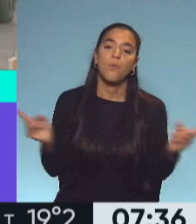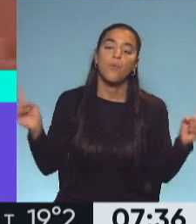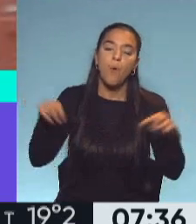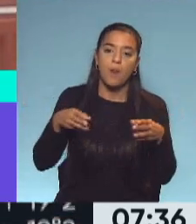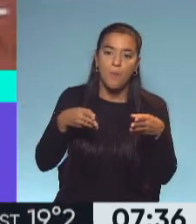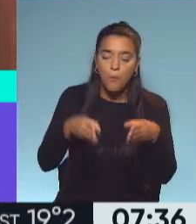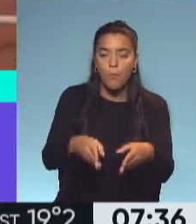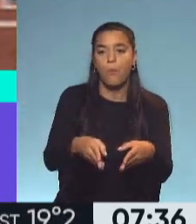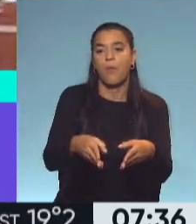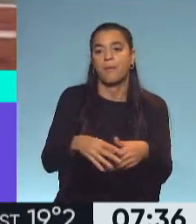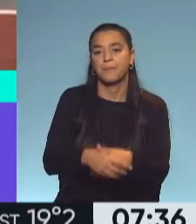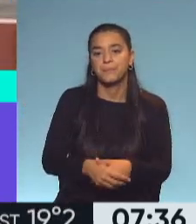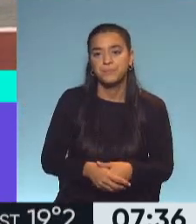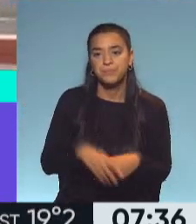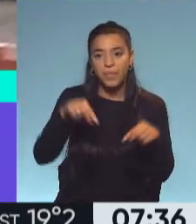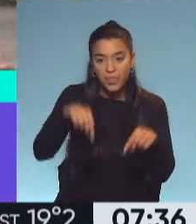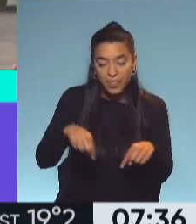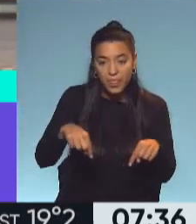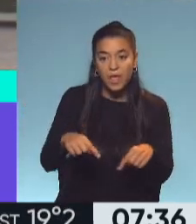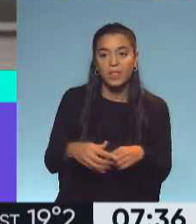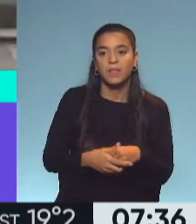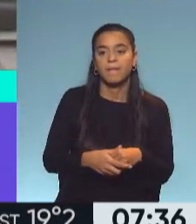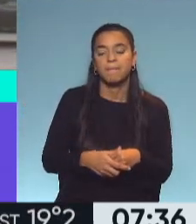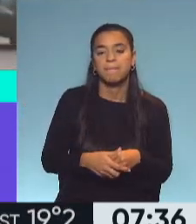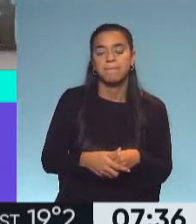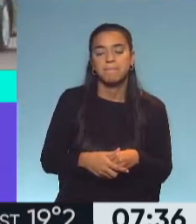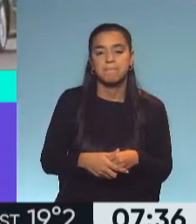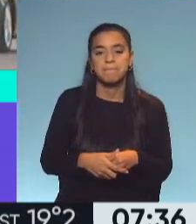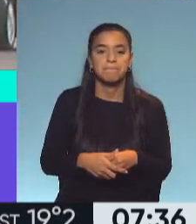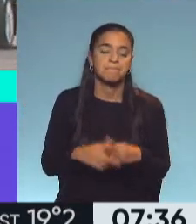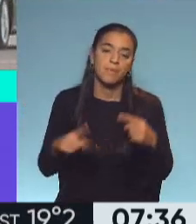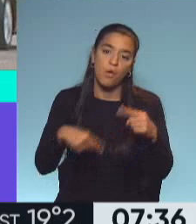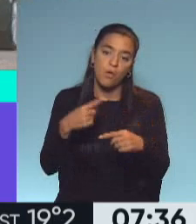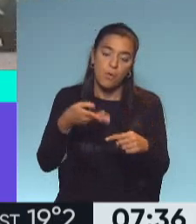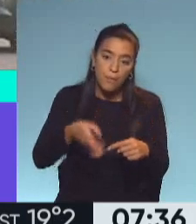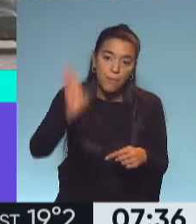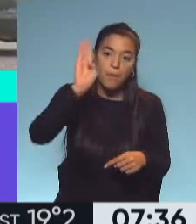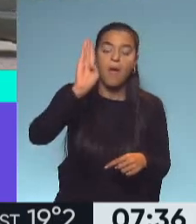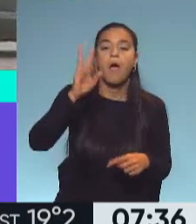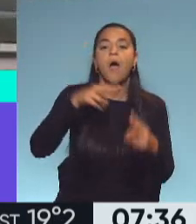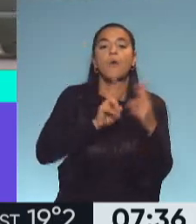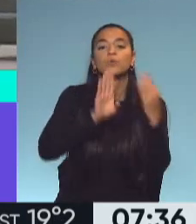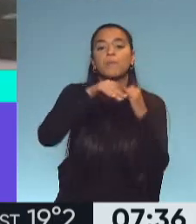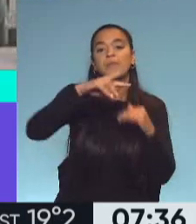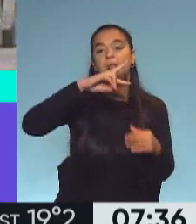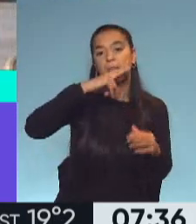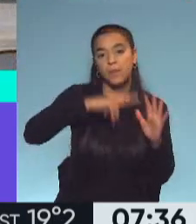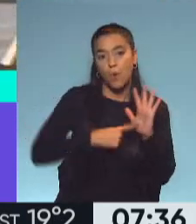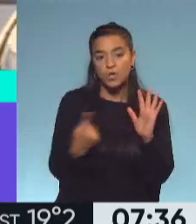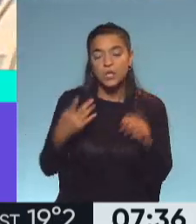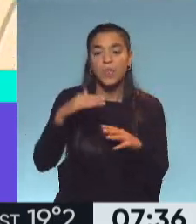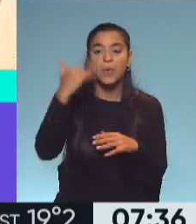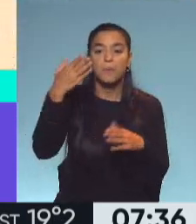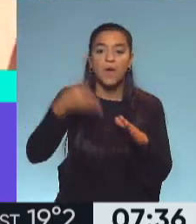retomando la vía. De aquí se sigue hacia la autopista Buenos Aires-La Plata, luego